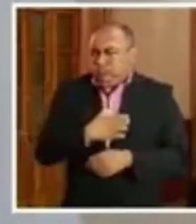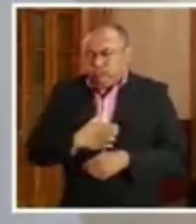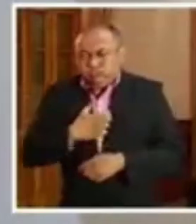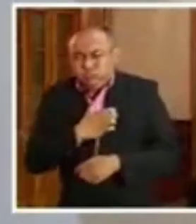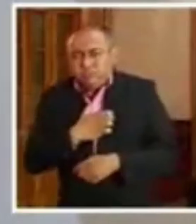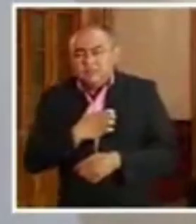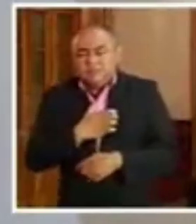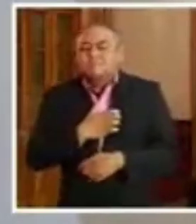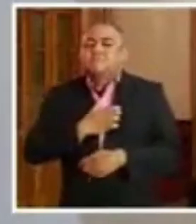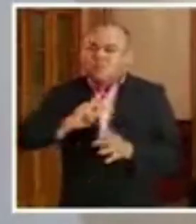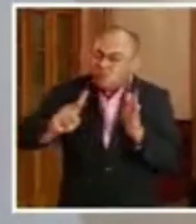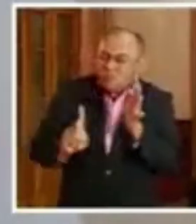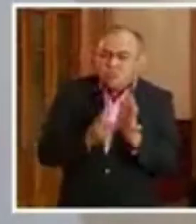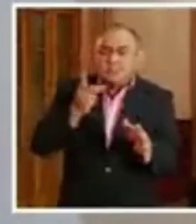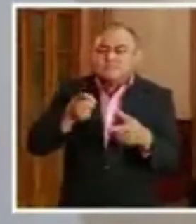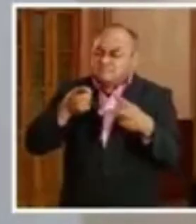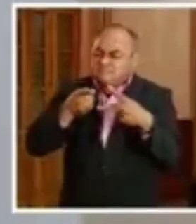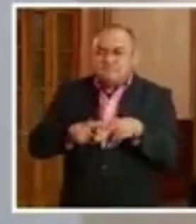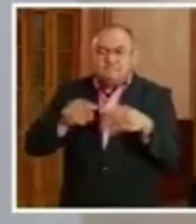reactivados.